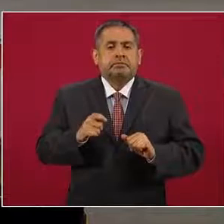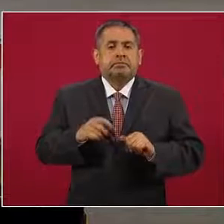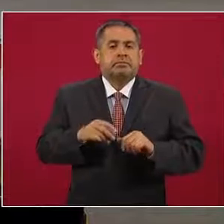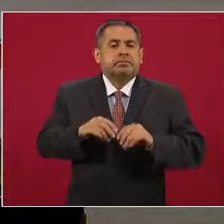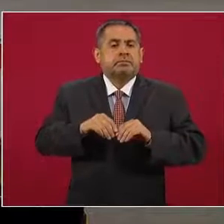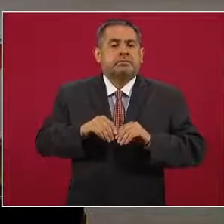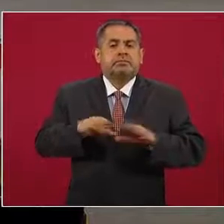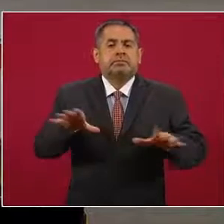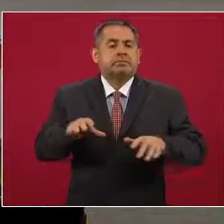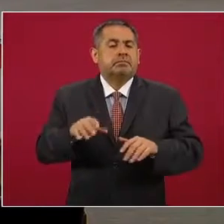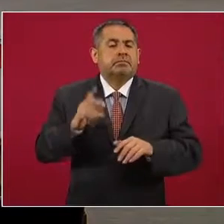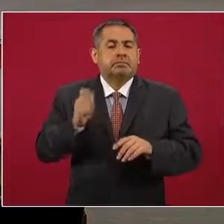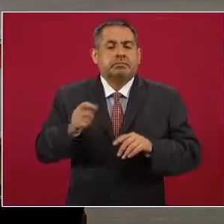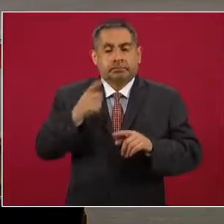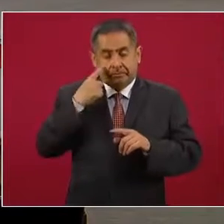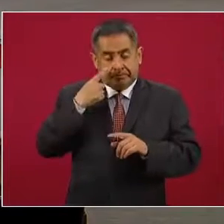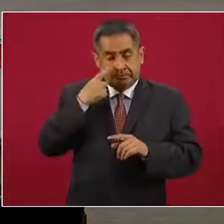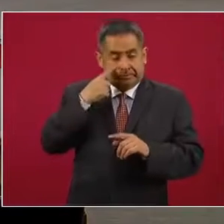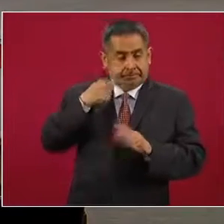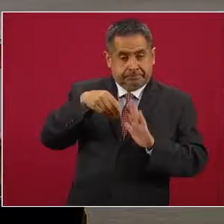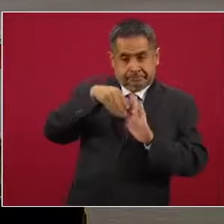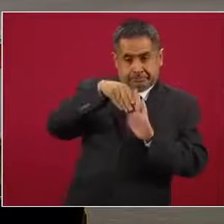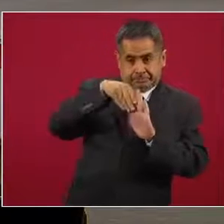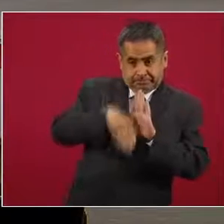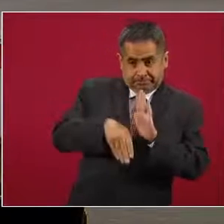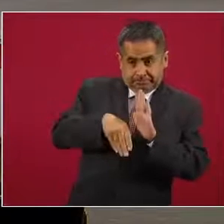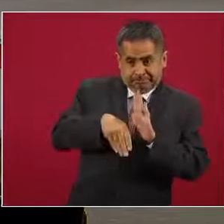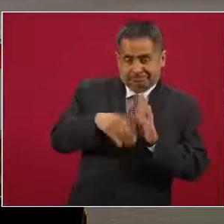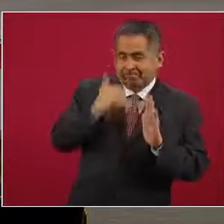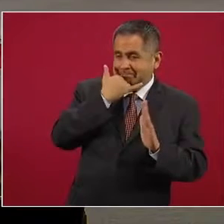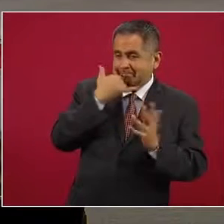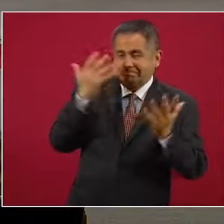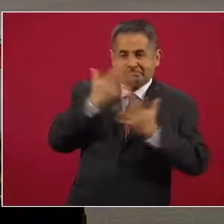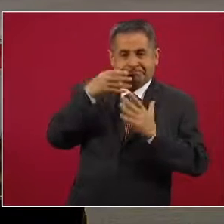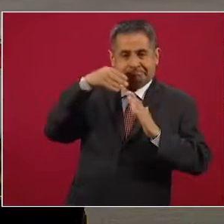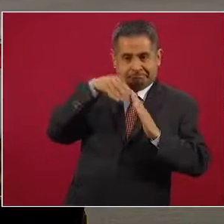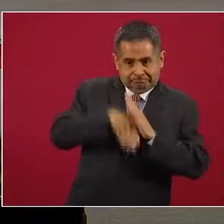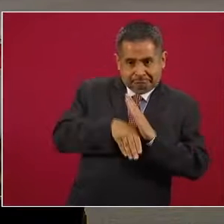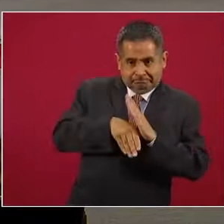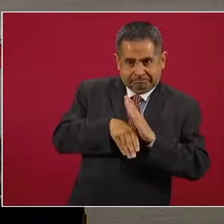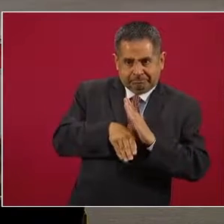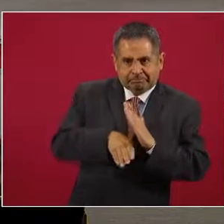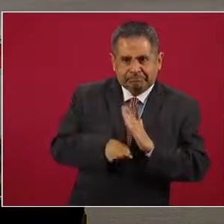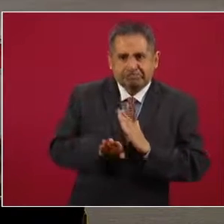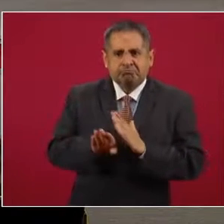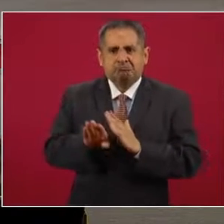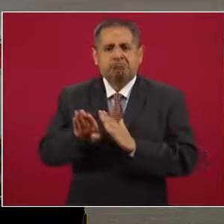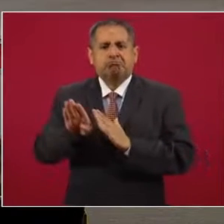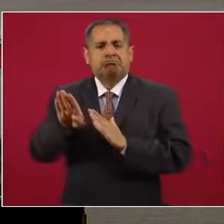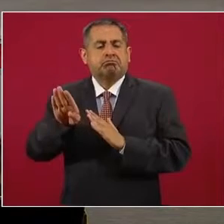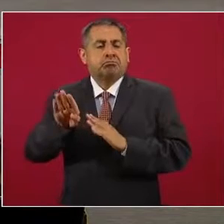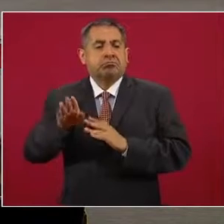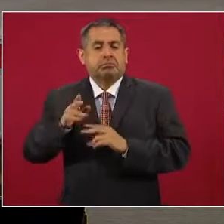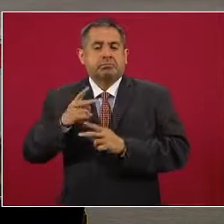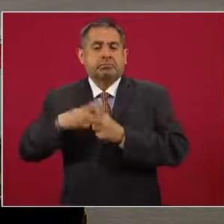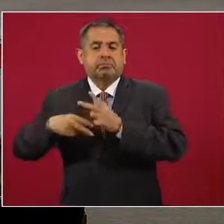ya de esa caída se da una recuperación del